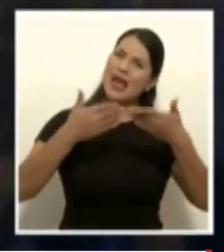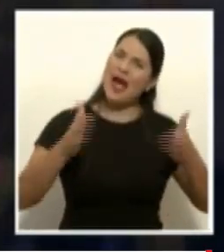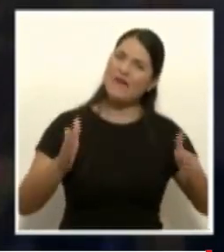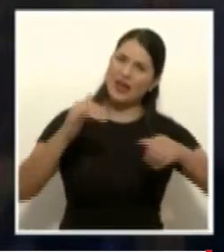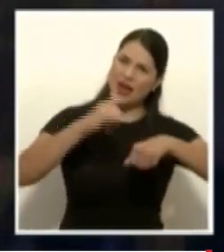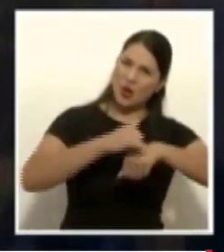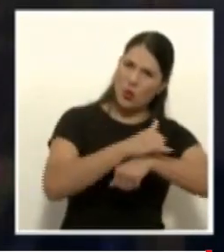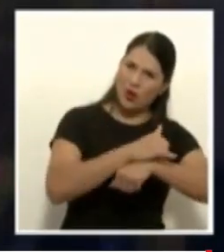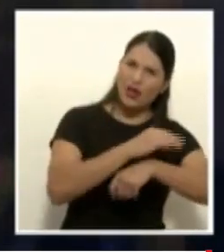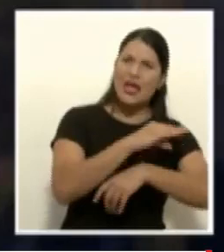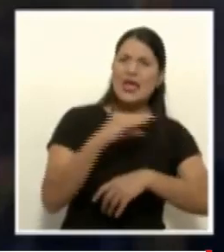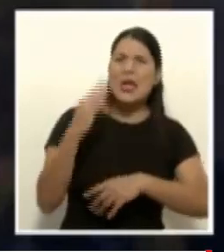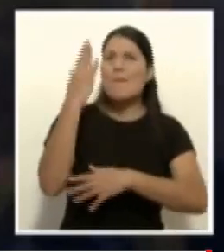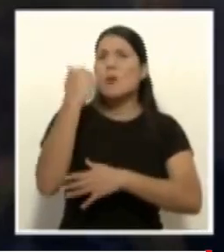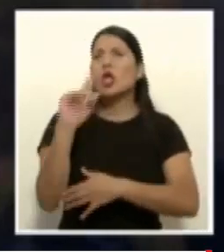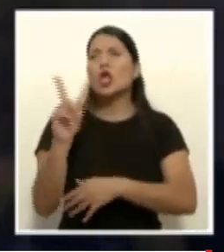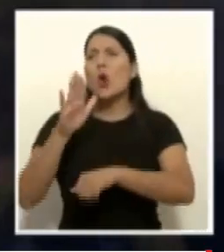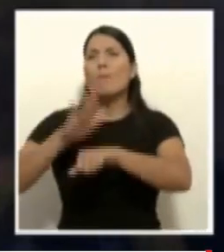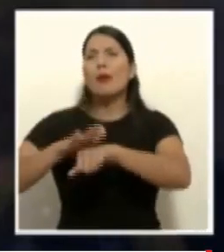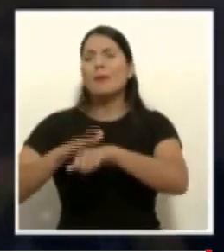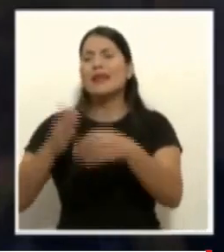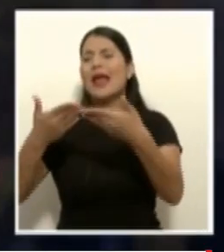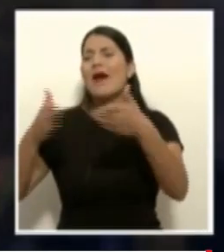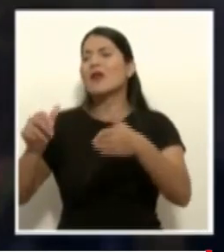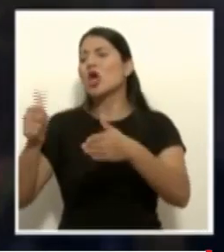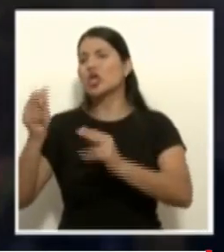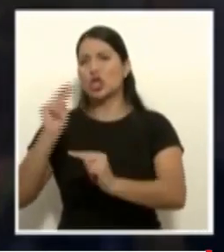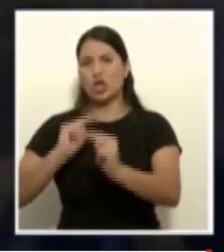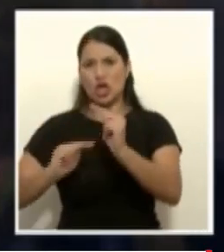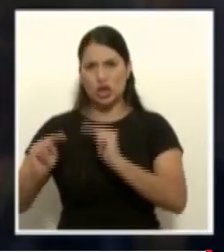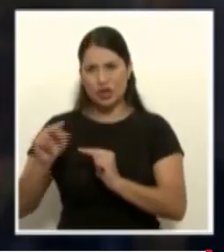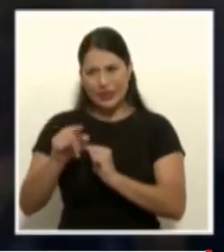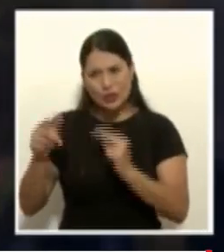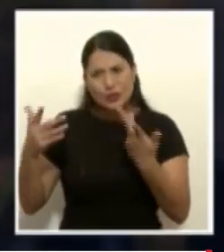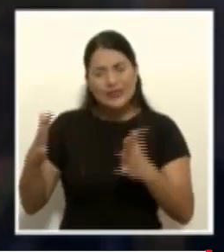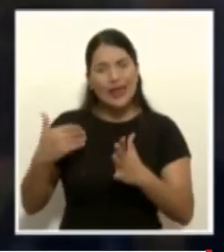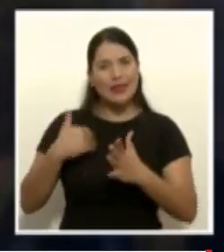que también han insistido que tienen el protocolo listo,